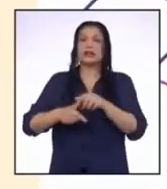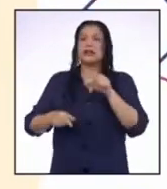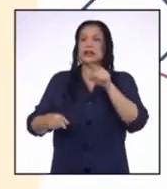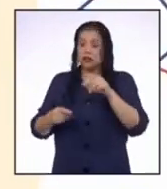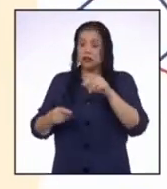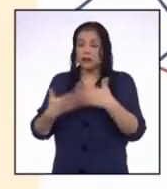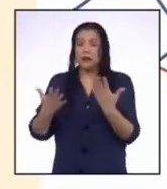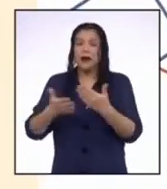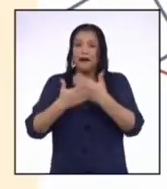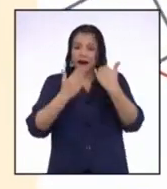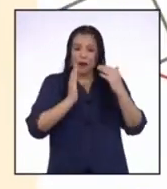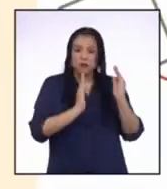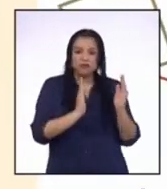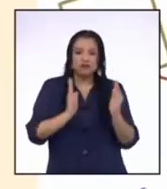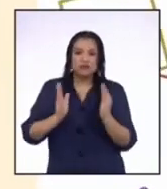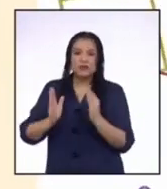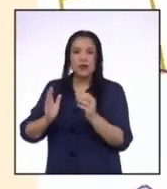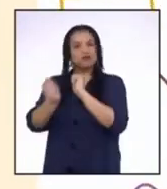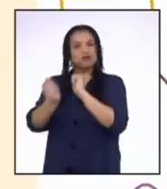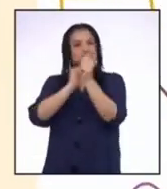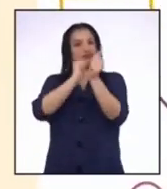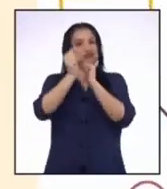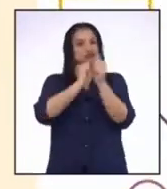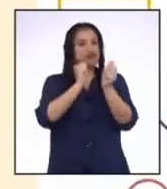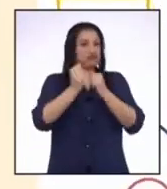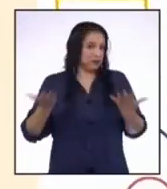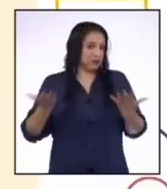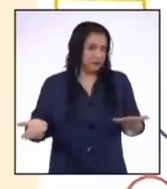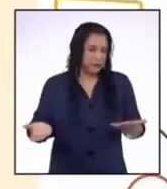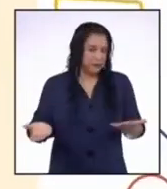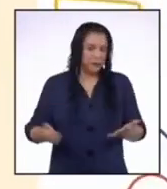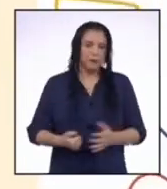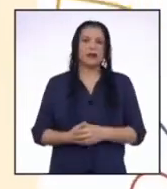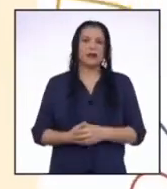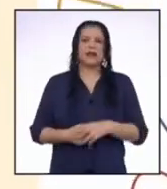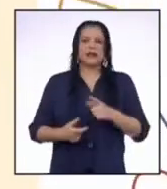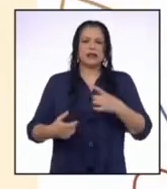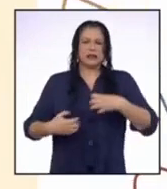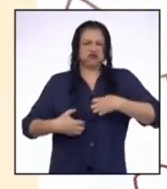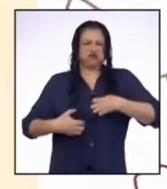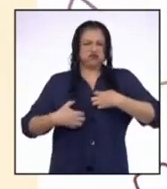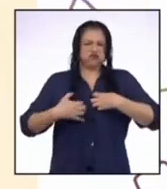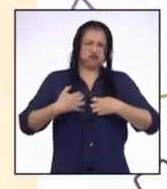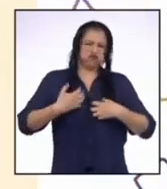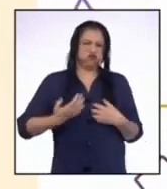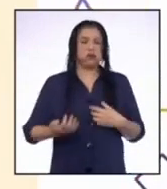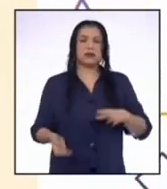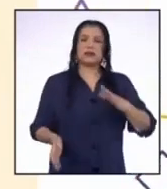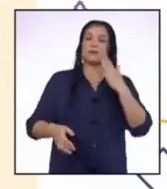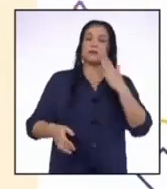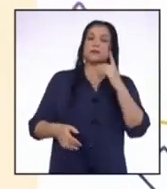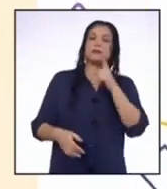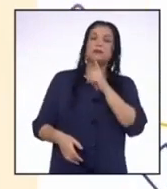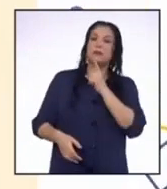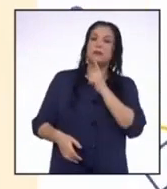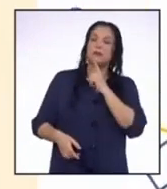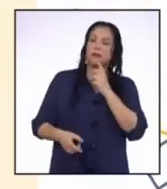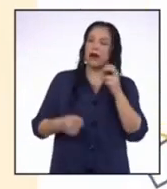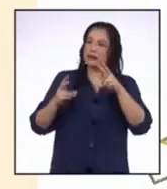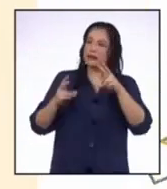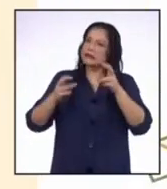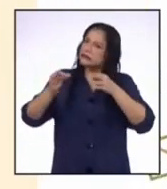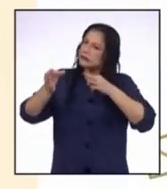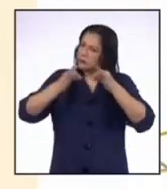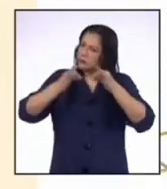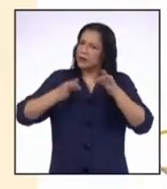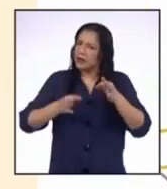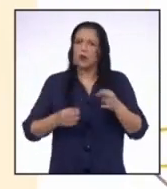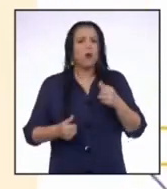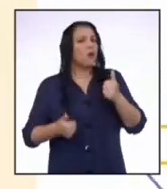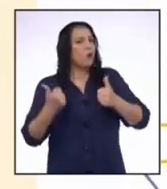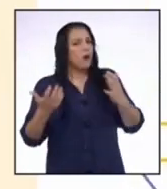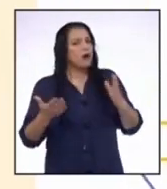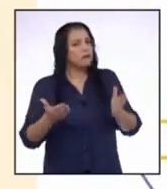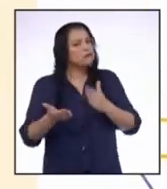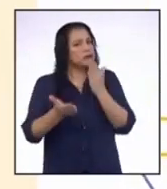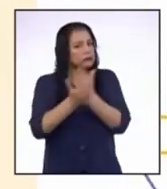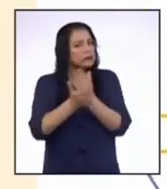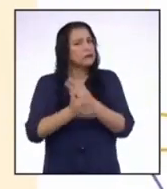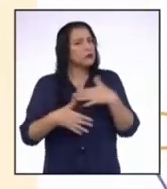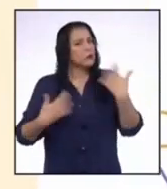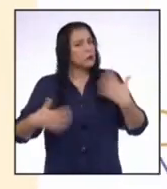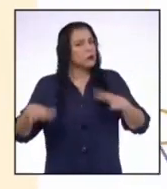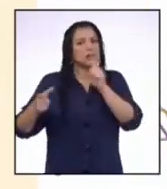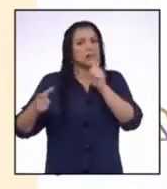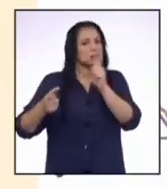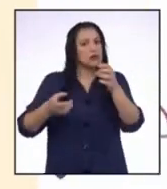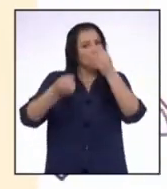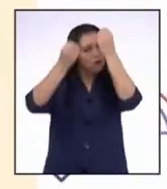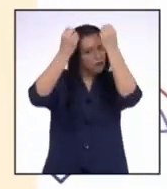estaban organizando un campeonato. Renegó bastante hasta que mi papá nos explicó lo que podía pasar si